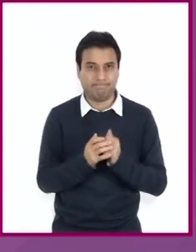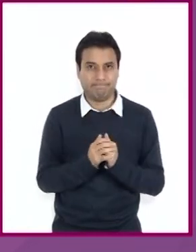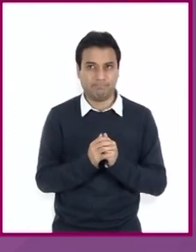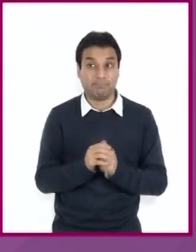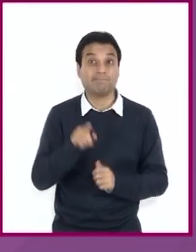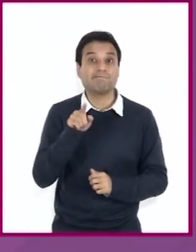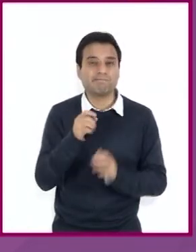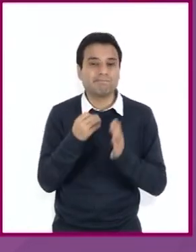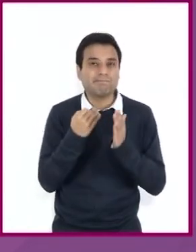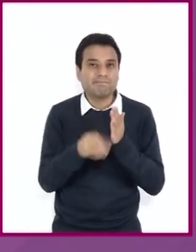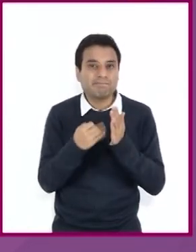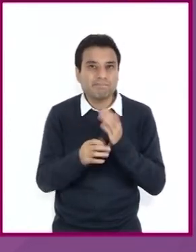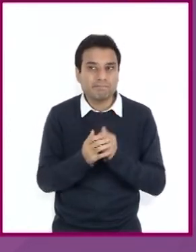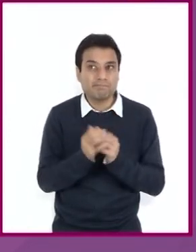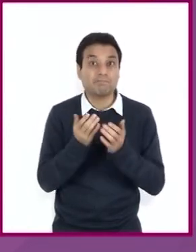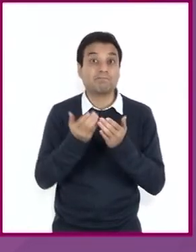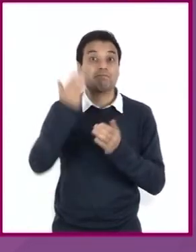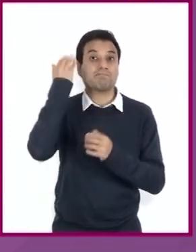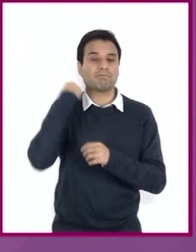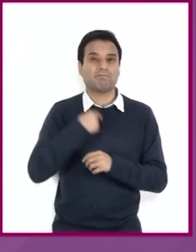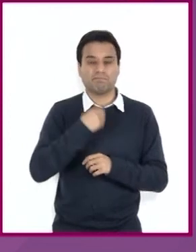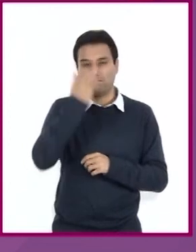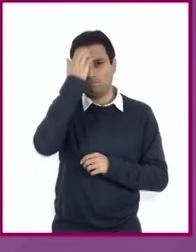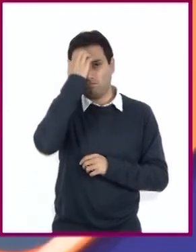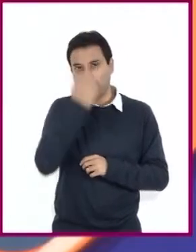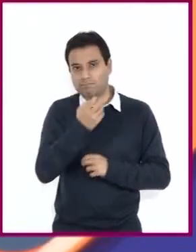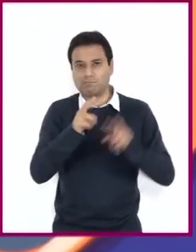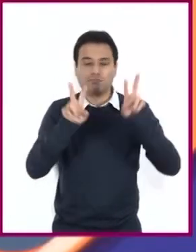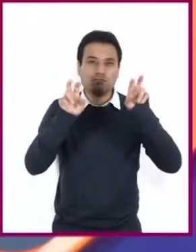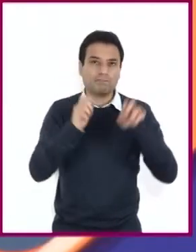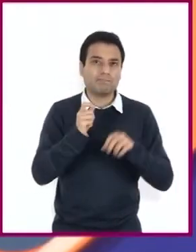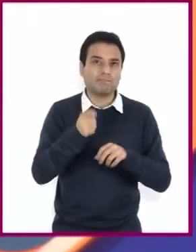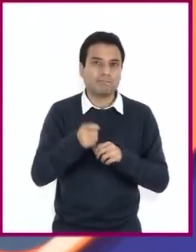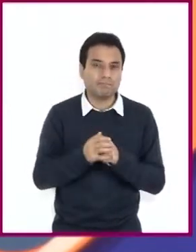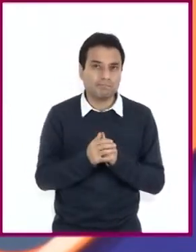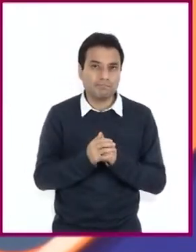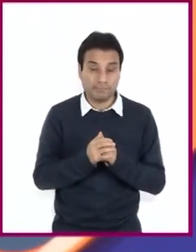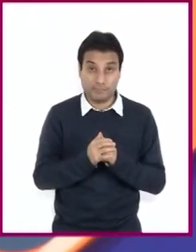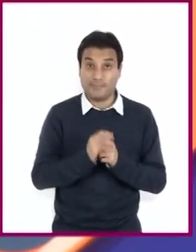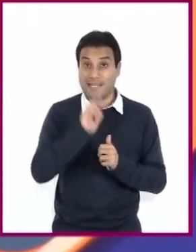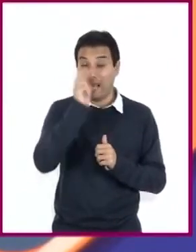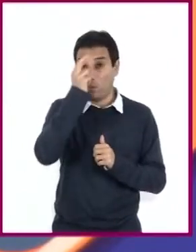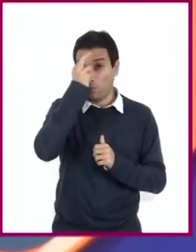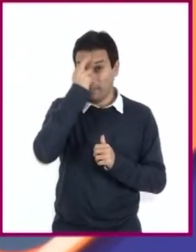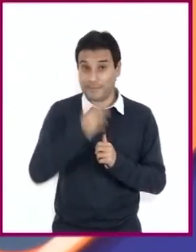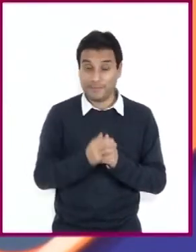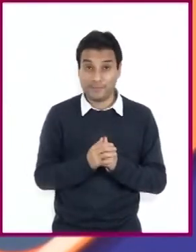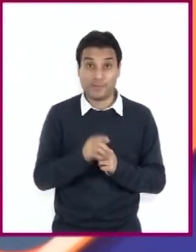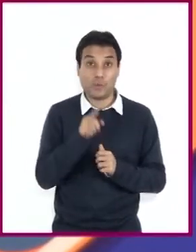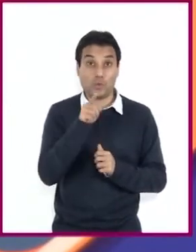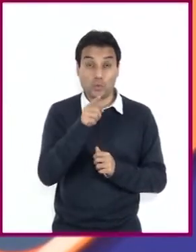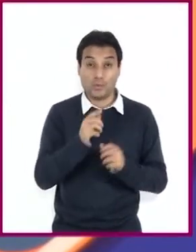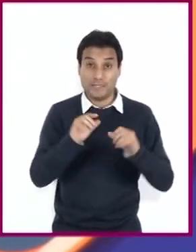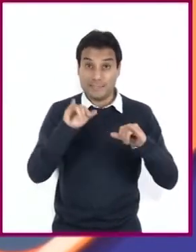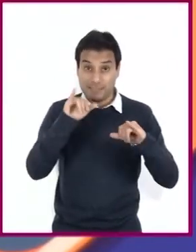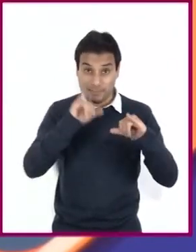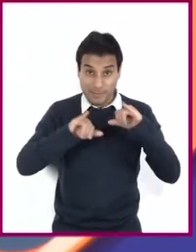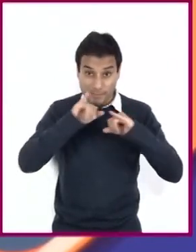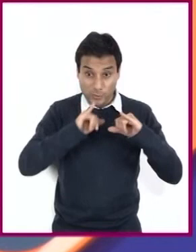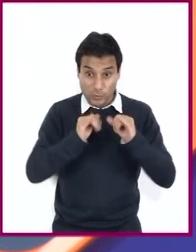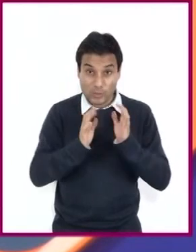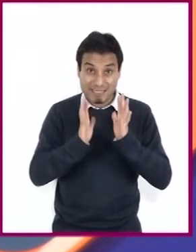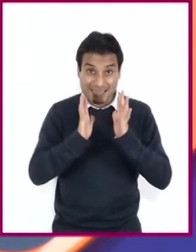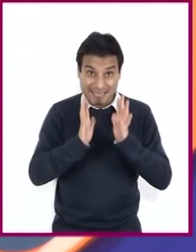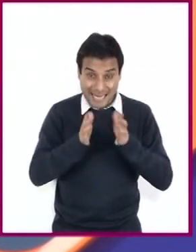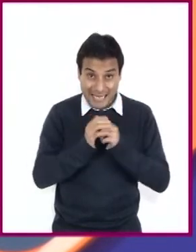en cuenta los conocimientos previos sobre el fenómeno observado. Recuerden que después de hacer el experimento en su clase de